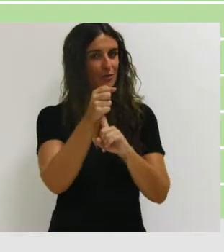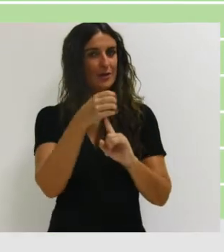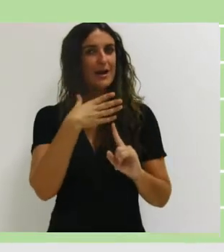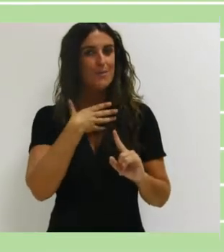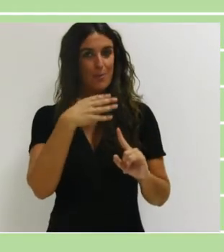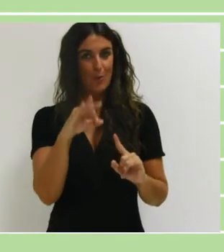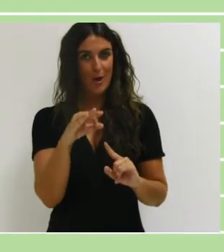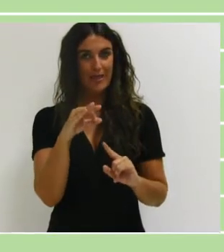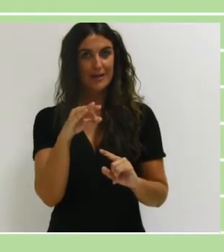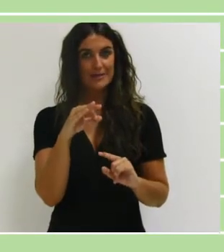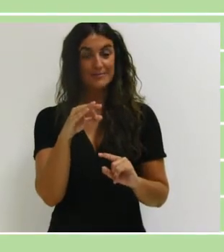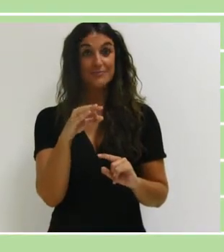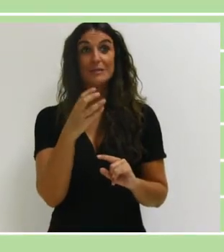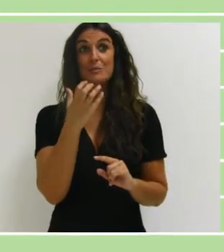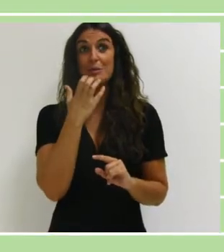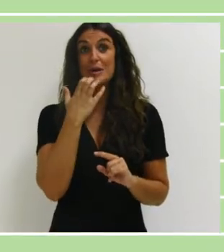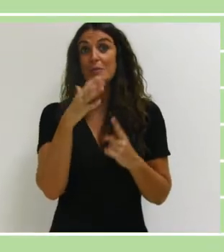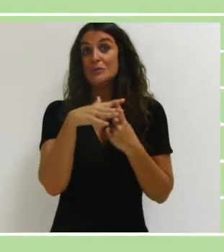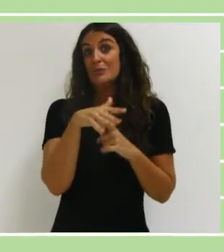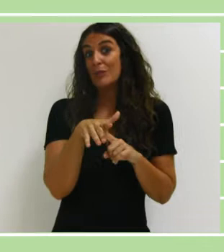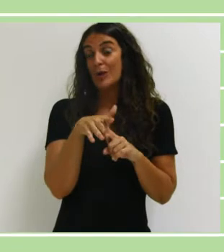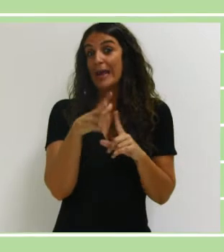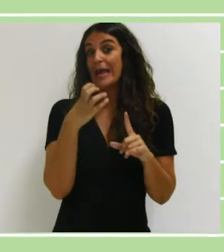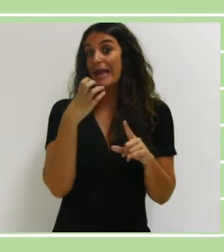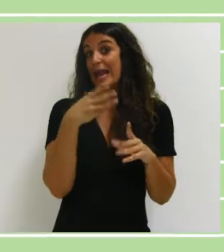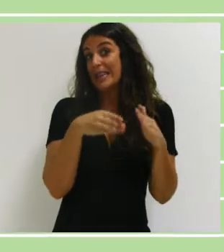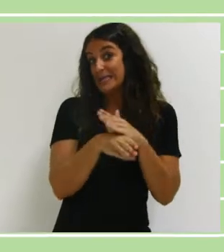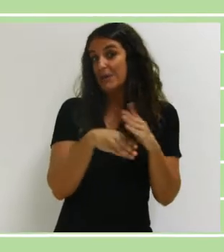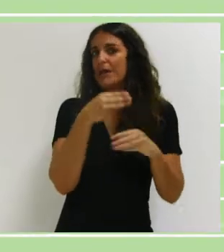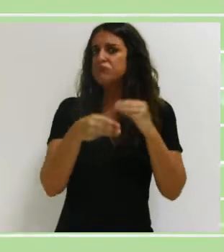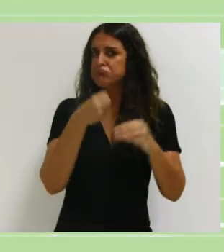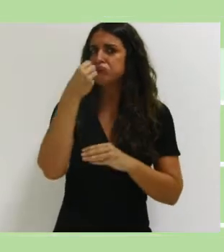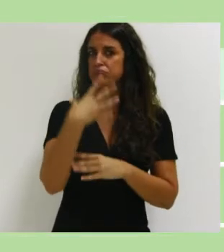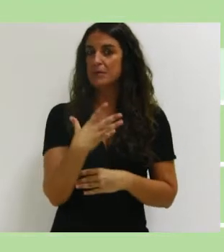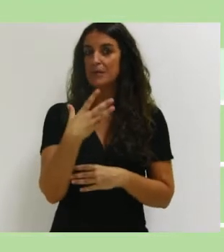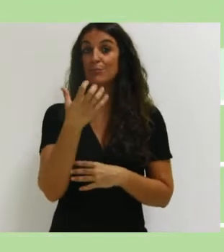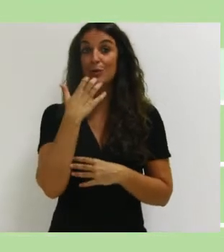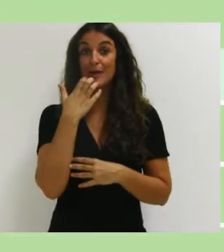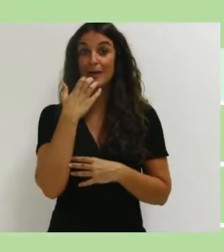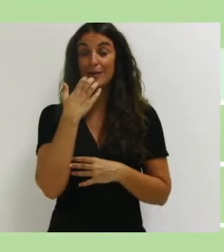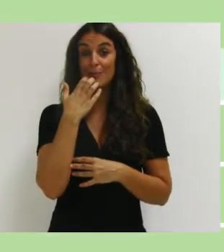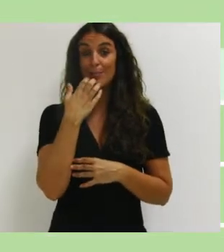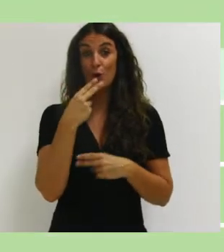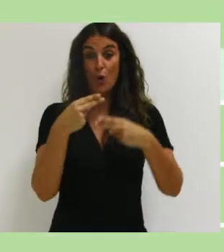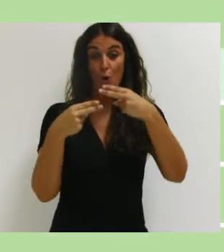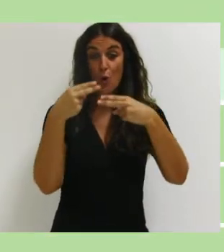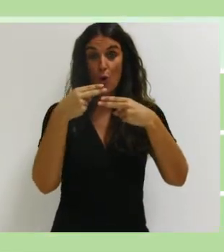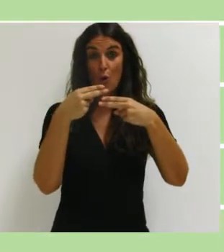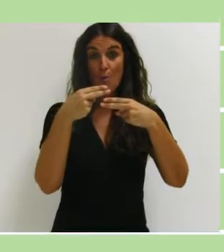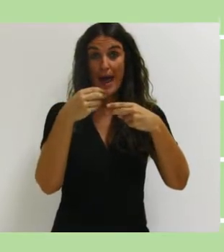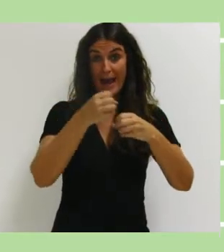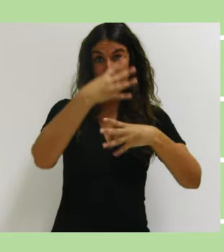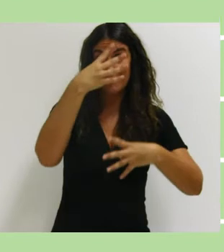casos en los que la accesibilidad está bien hecha. Por ejemplo, obras realizadas en edificios o